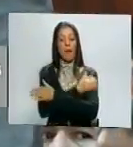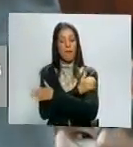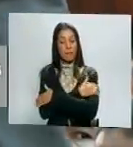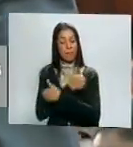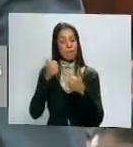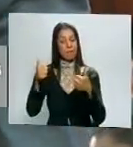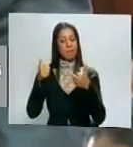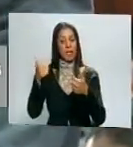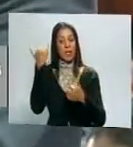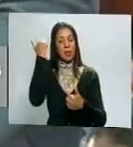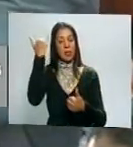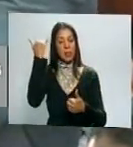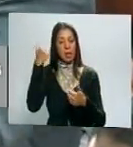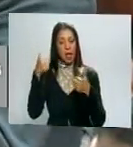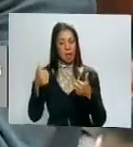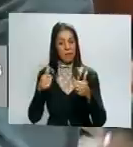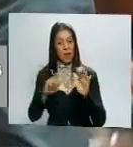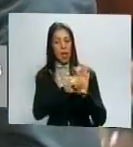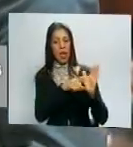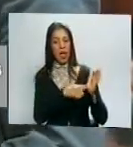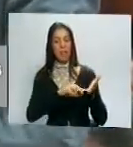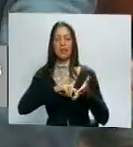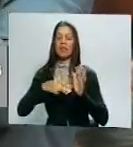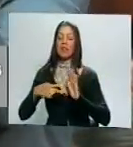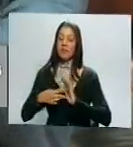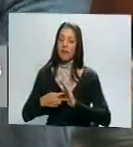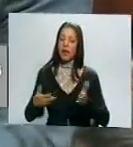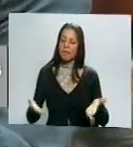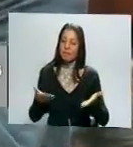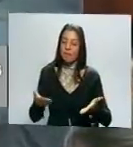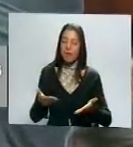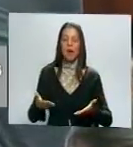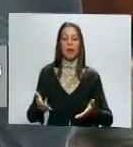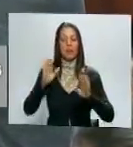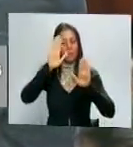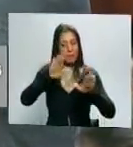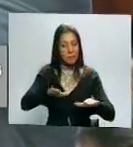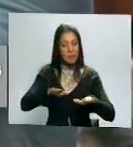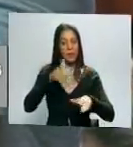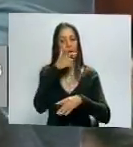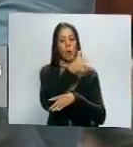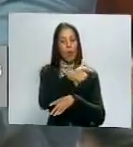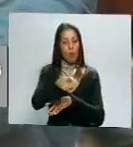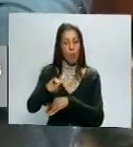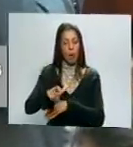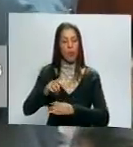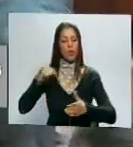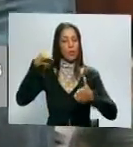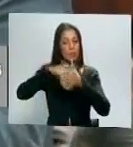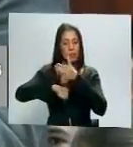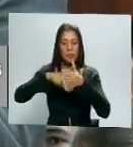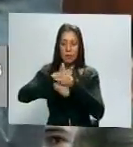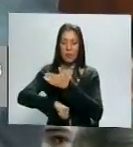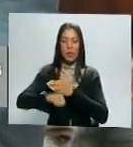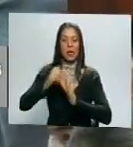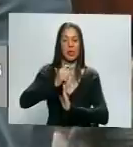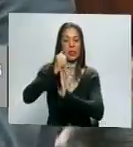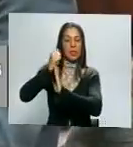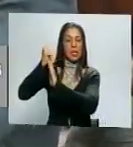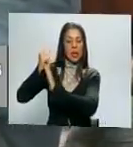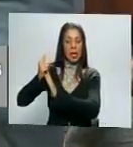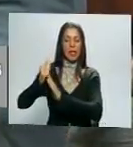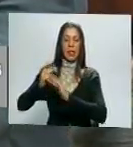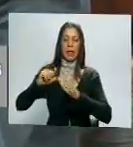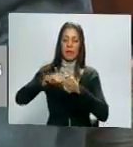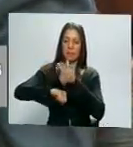iniciativa de esta ley porque reivindicará la lucha que cada uno de los líderes y lideresas de calle, de los que conforman los comités